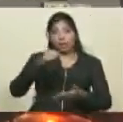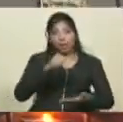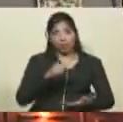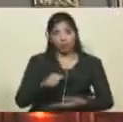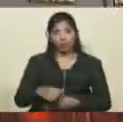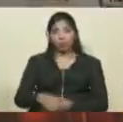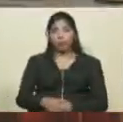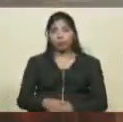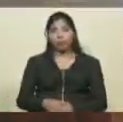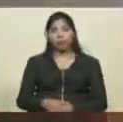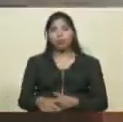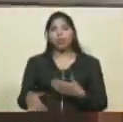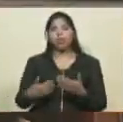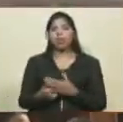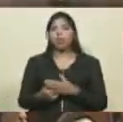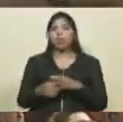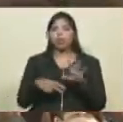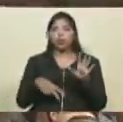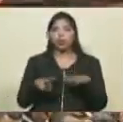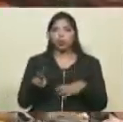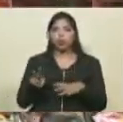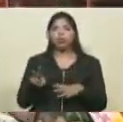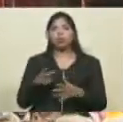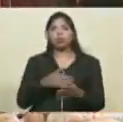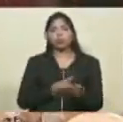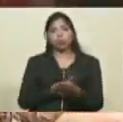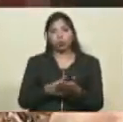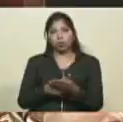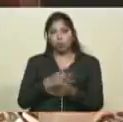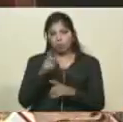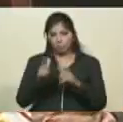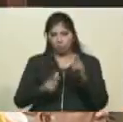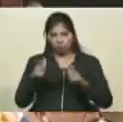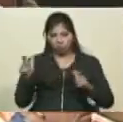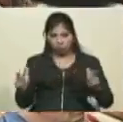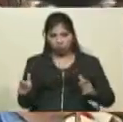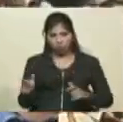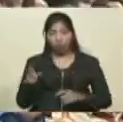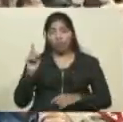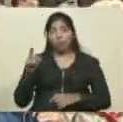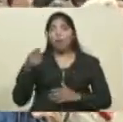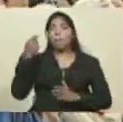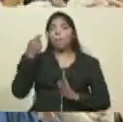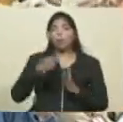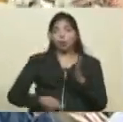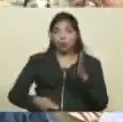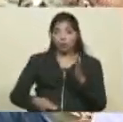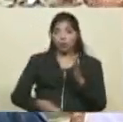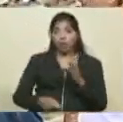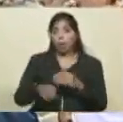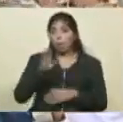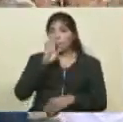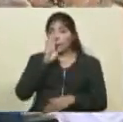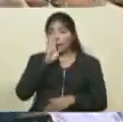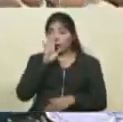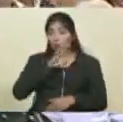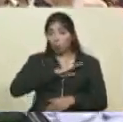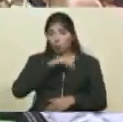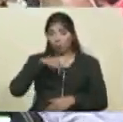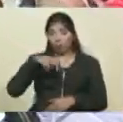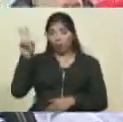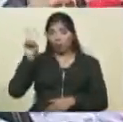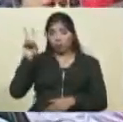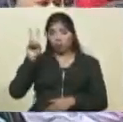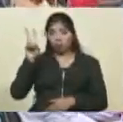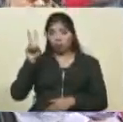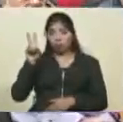hasta 12 millones de personas. Y la prohibición expresa a los bancos del país a generar